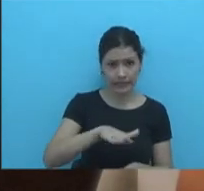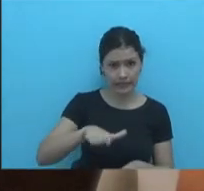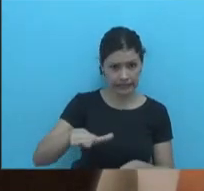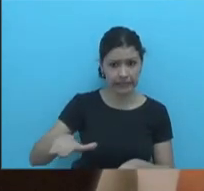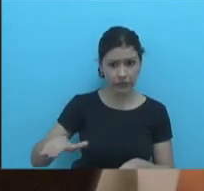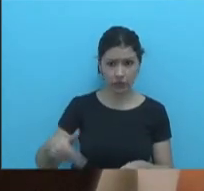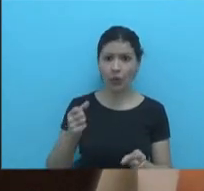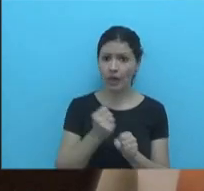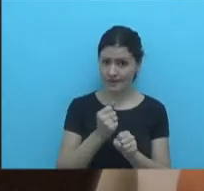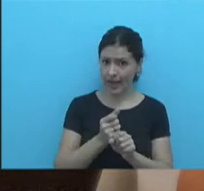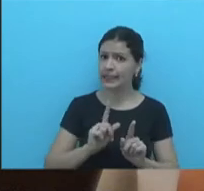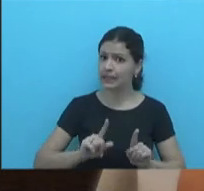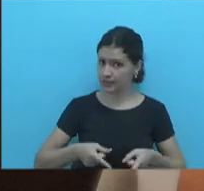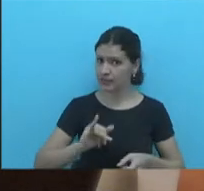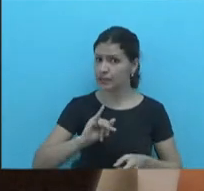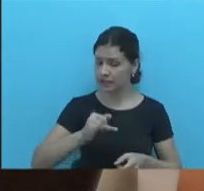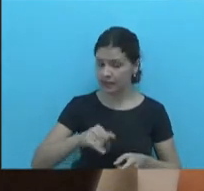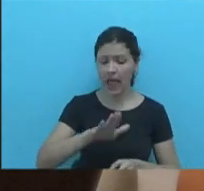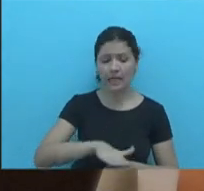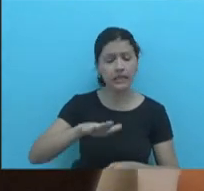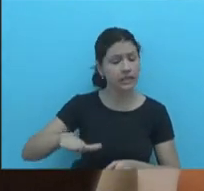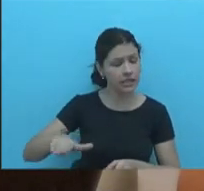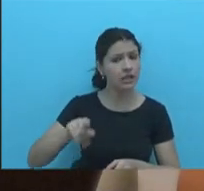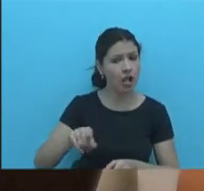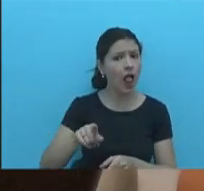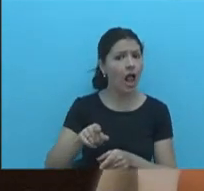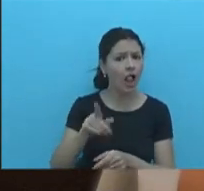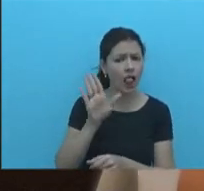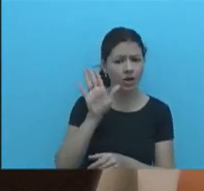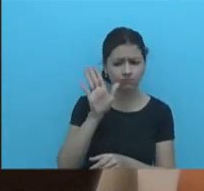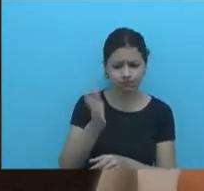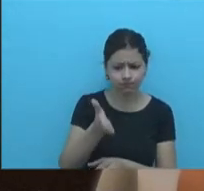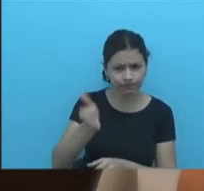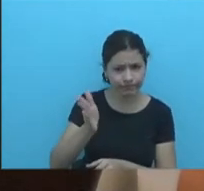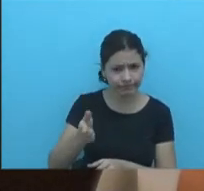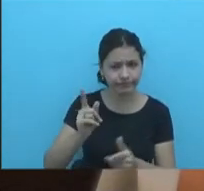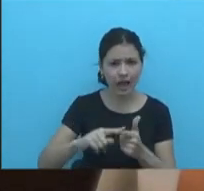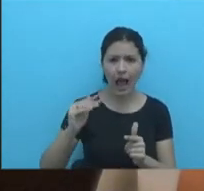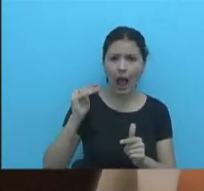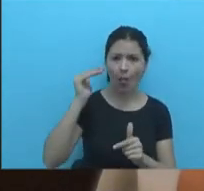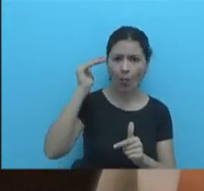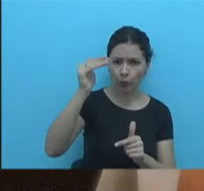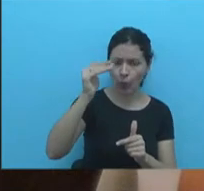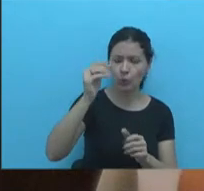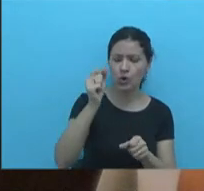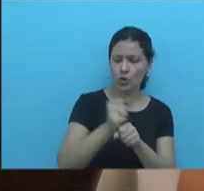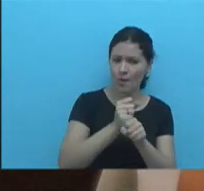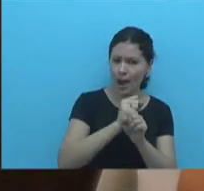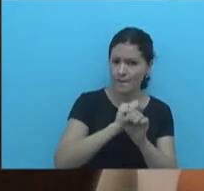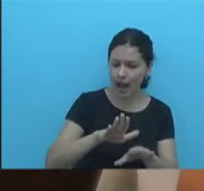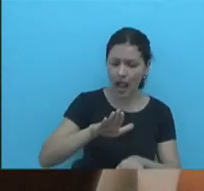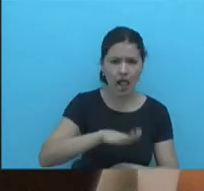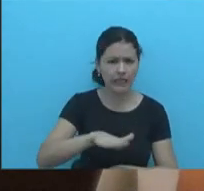forma los niños también terminan siendo víctimas de explotación. Además de los adultos precarizados y los